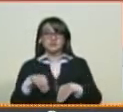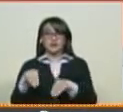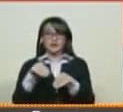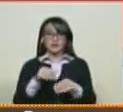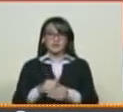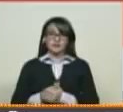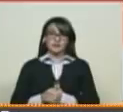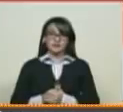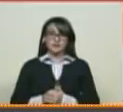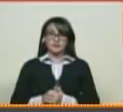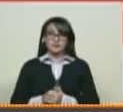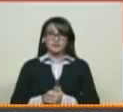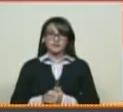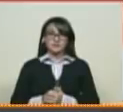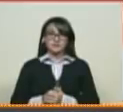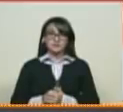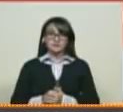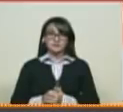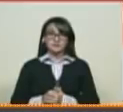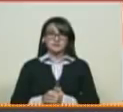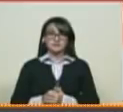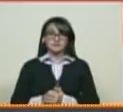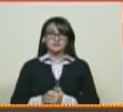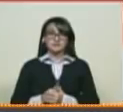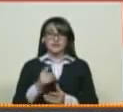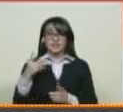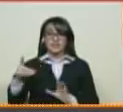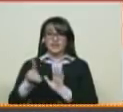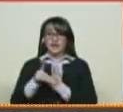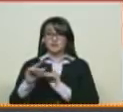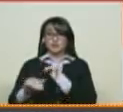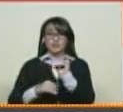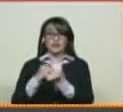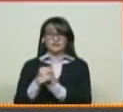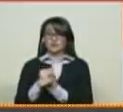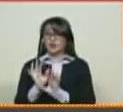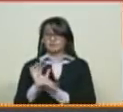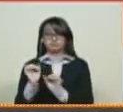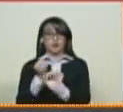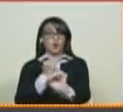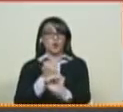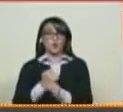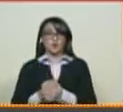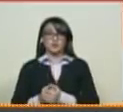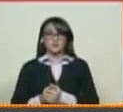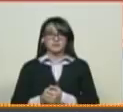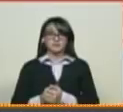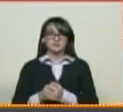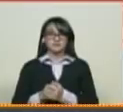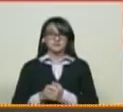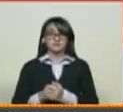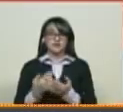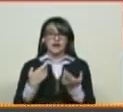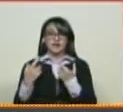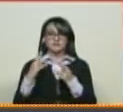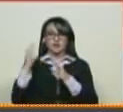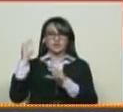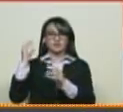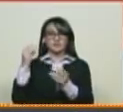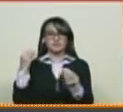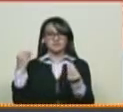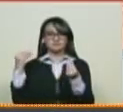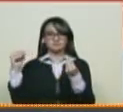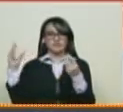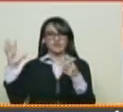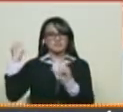sabemos que eso es absolutamente reñido con el derecho internacional y con las relaciones diplomáticas de paz entre los pueblos de nuestro continente y entre los